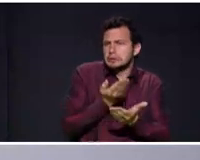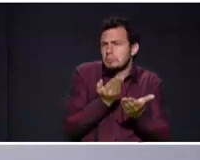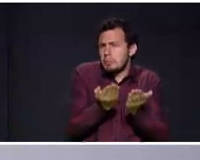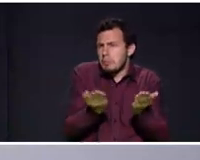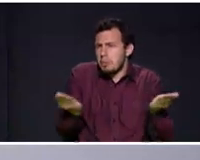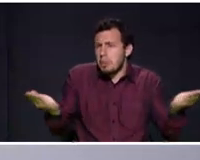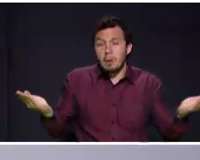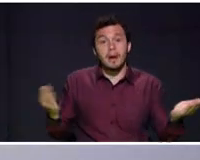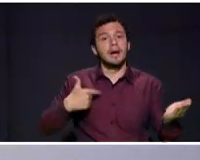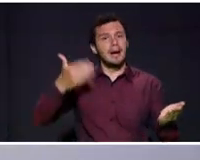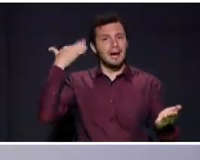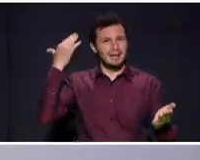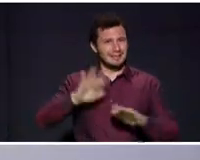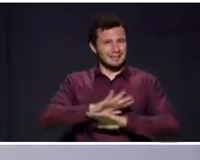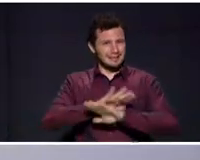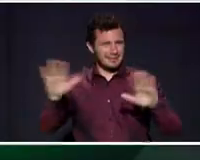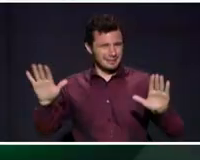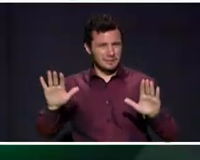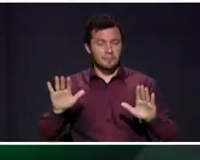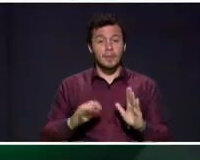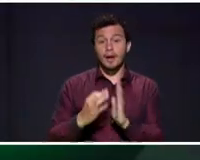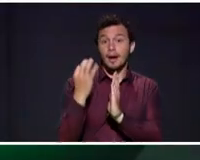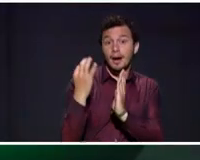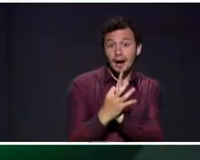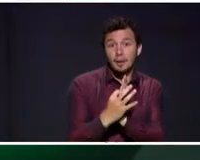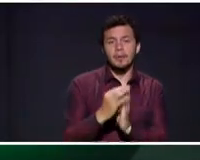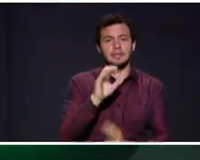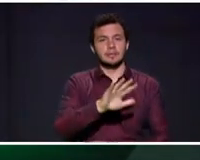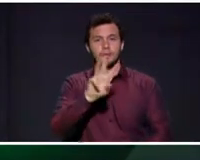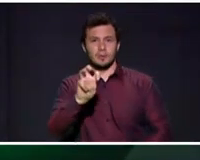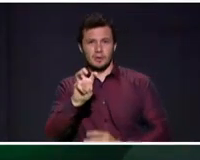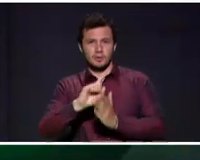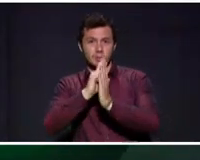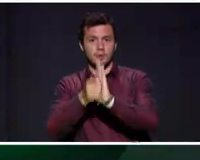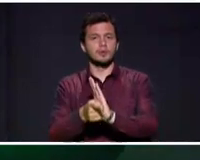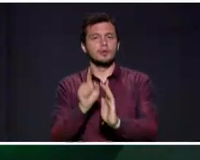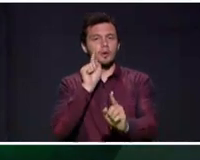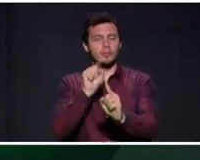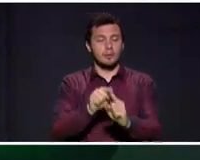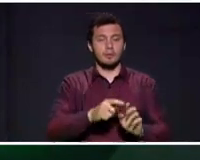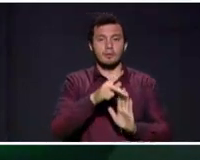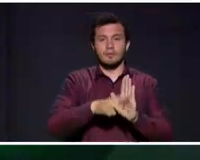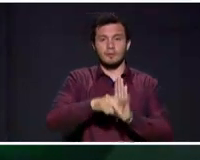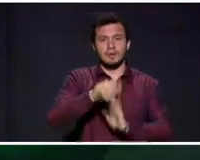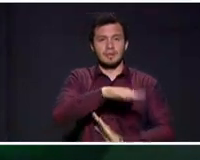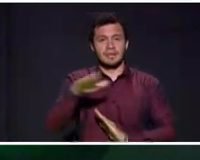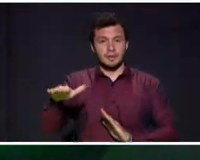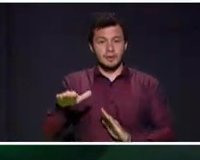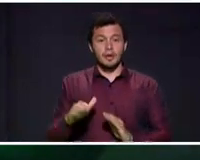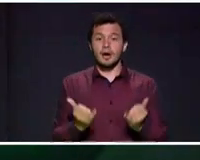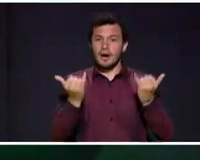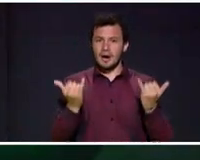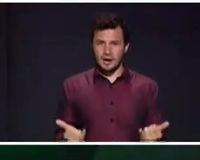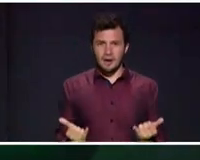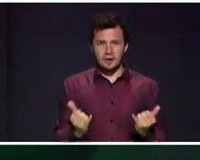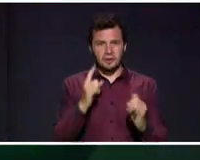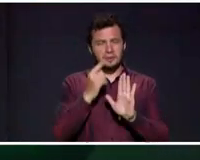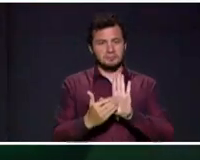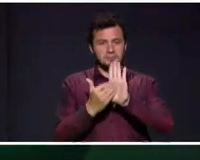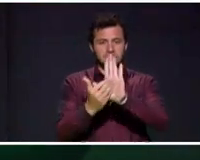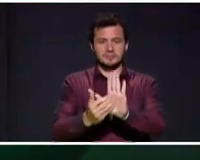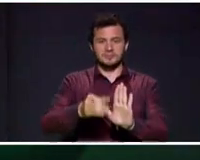plataforma digital 58% de la votación con el tema de ferrocarril de antioquia y vamos a ir seguir viendo los resultados a medida que vayamos llegando a